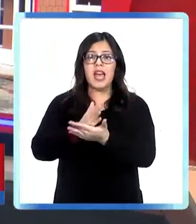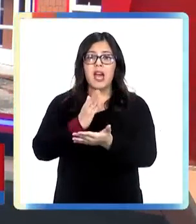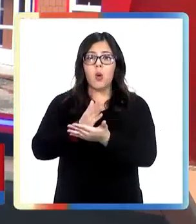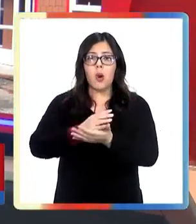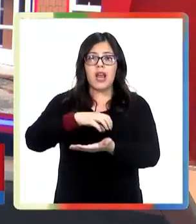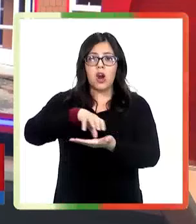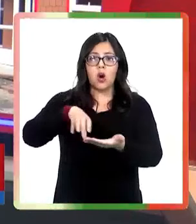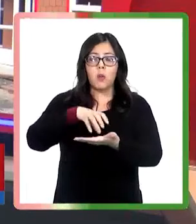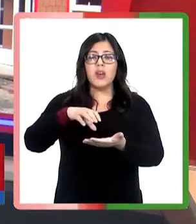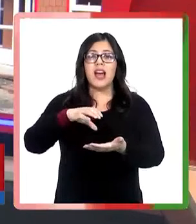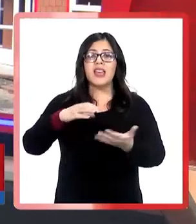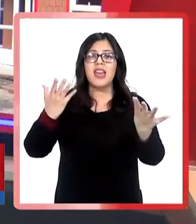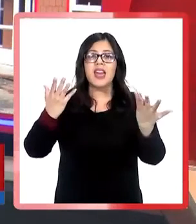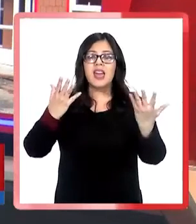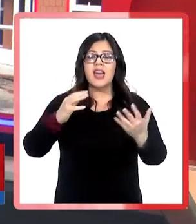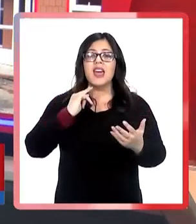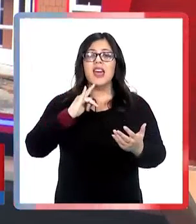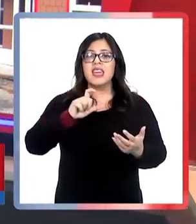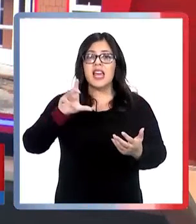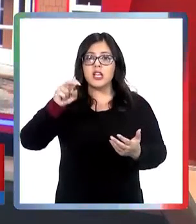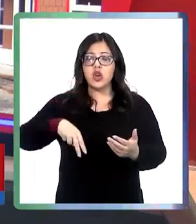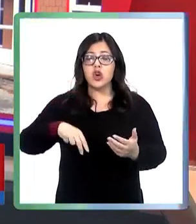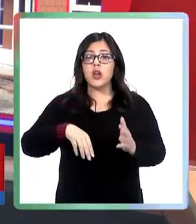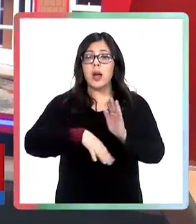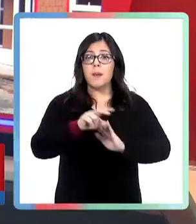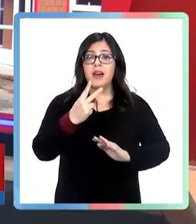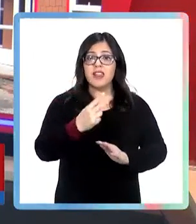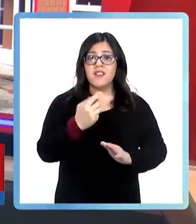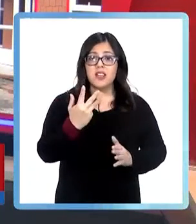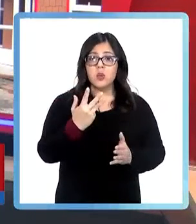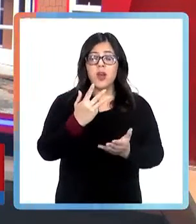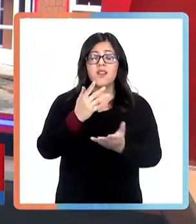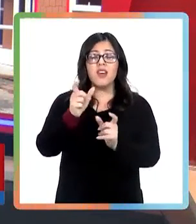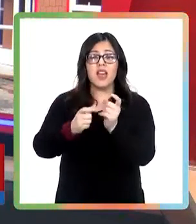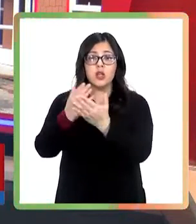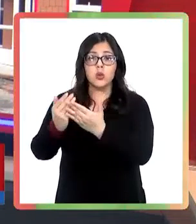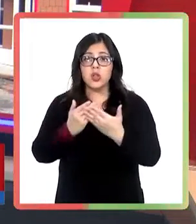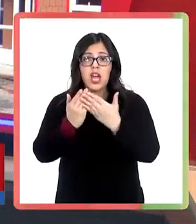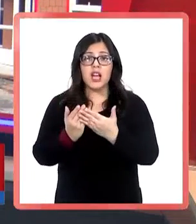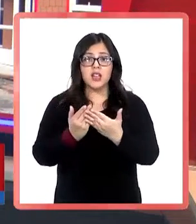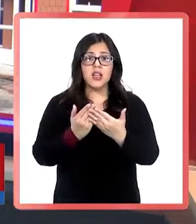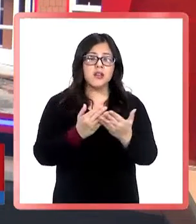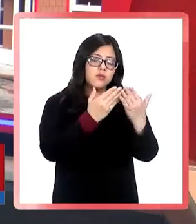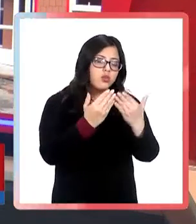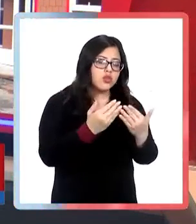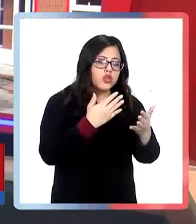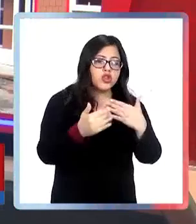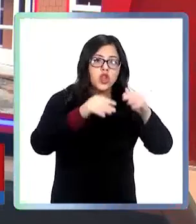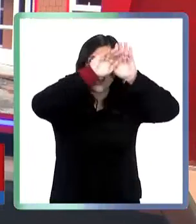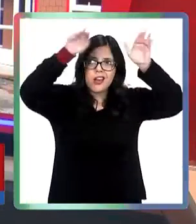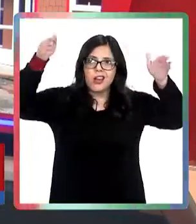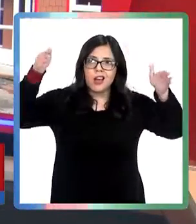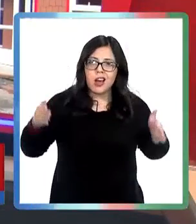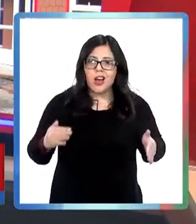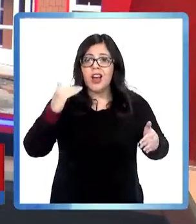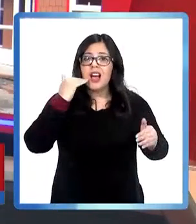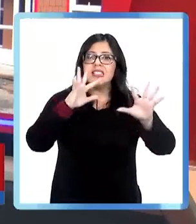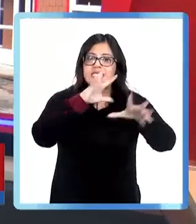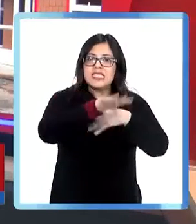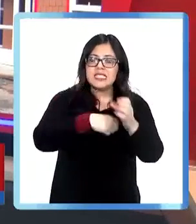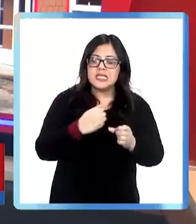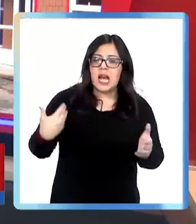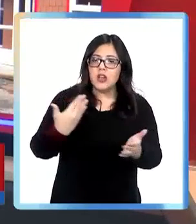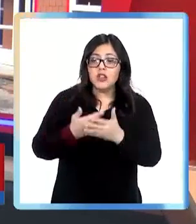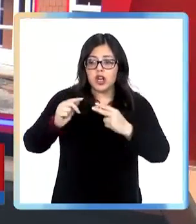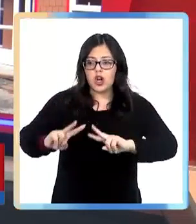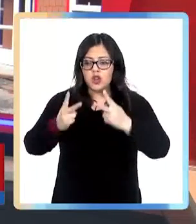de Quellón. Más de 29 escolares tuvieron que estudiar en containers durante casi una década. Ahora la construcción de una nueva